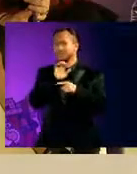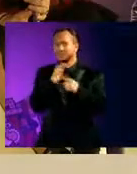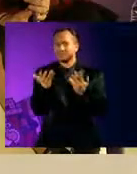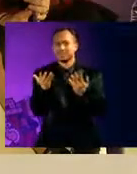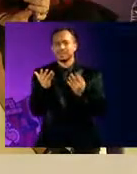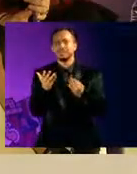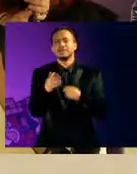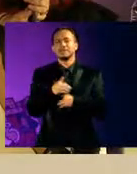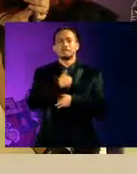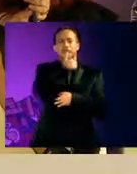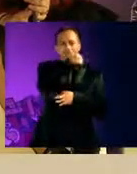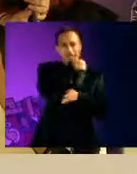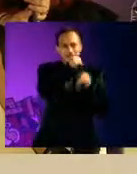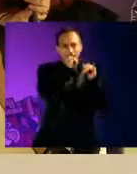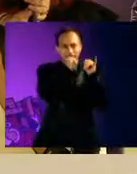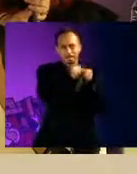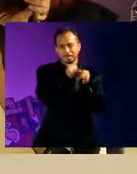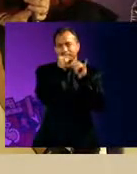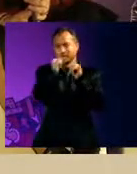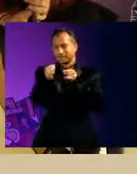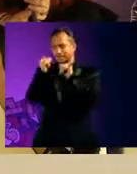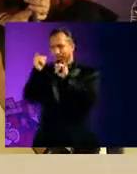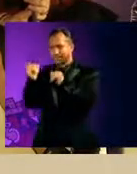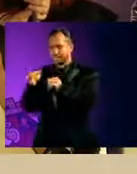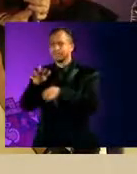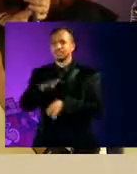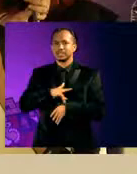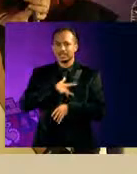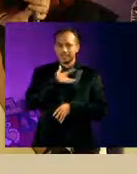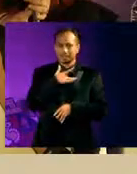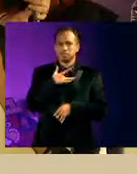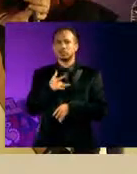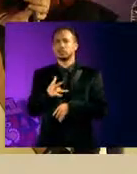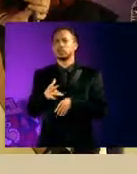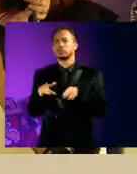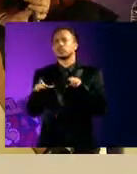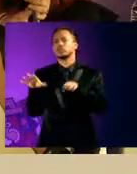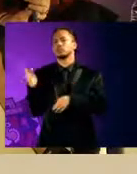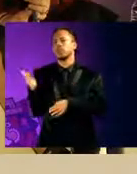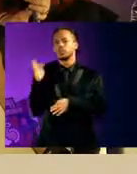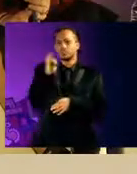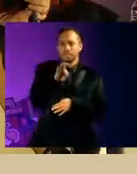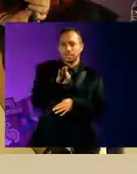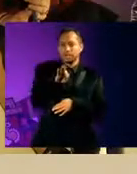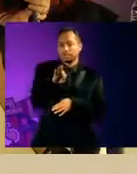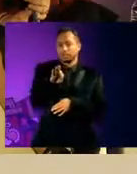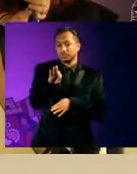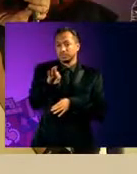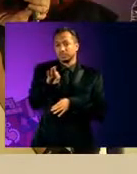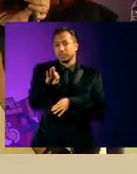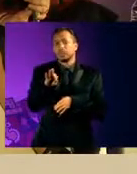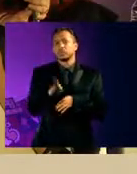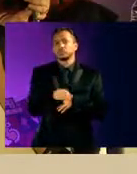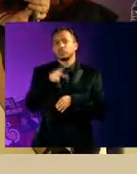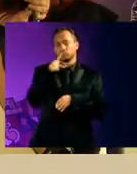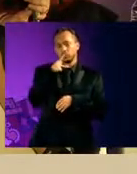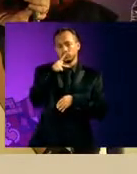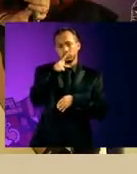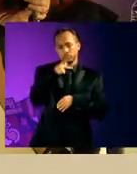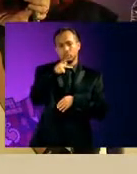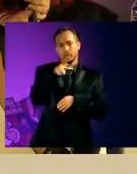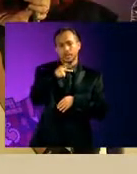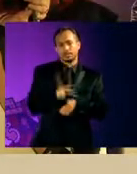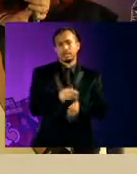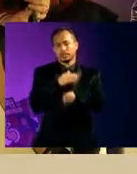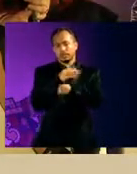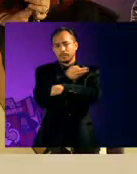razón para sentirse traicionado o defraudado por su familia entonces eso me gustó digamos